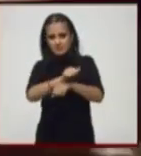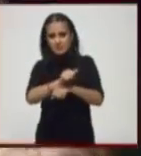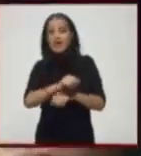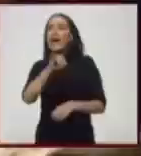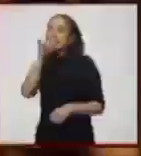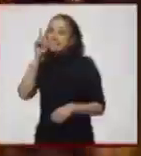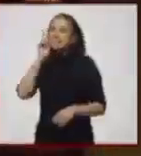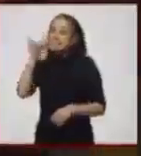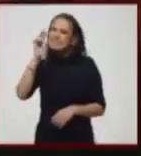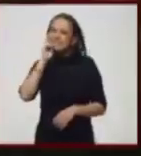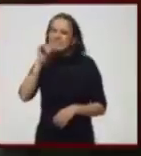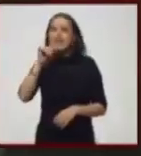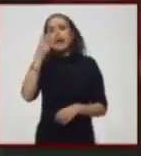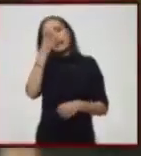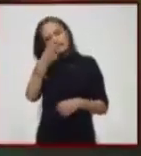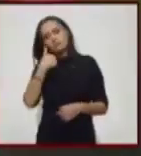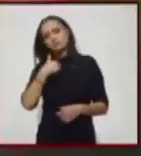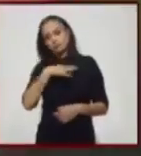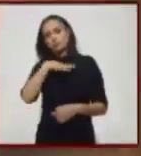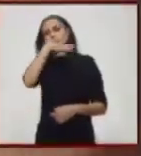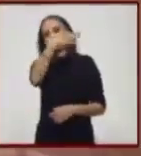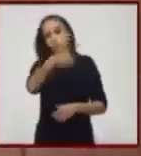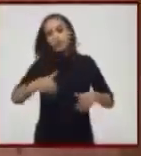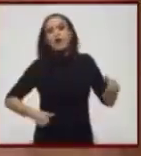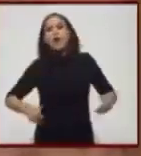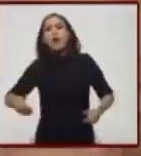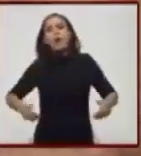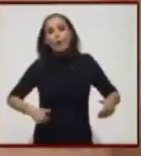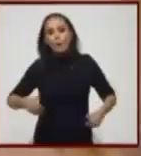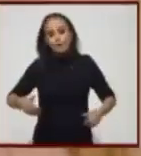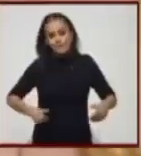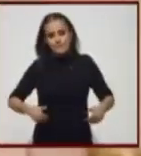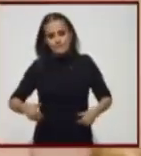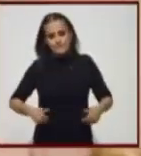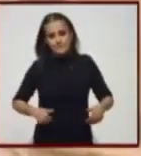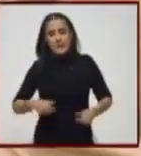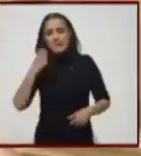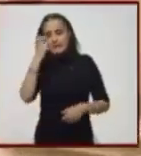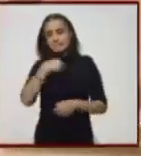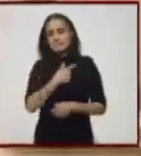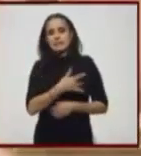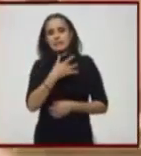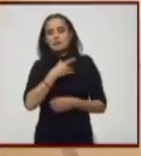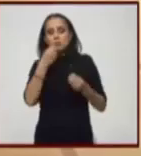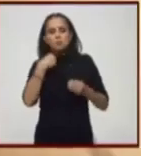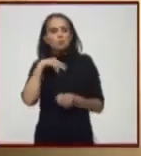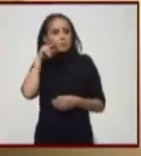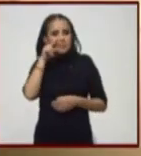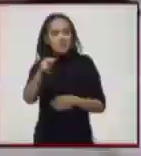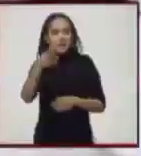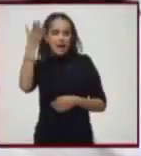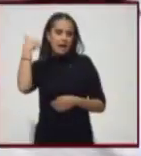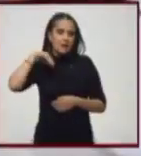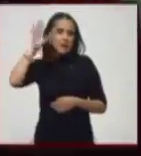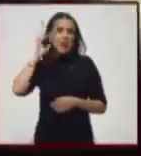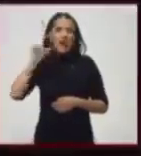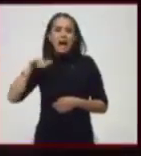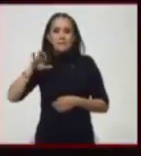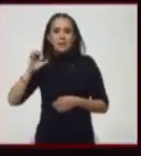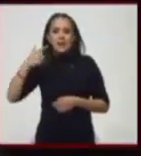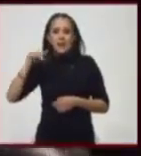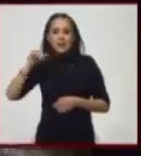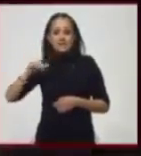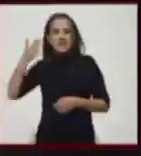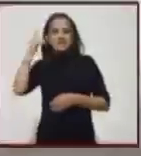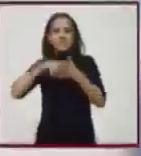aportó que yo trabajo en una obra que a mí me ha influido mucho cuando la vi en sus talleres con jaime garza ya